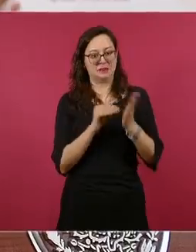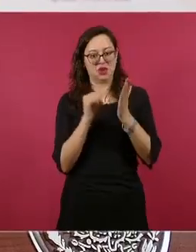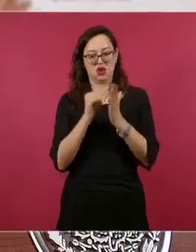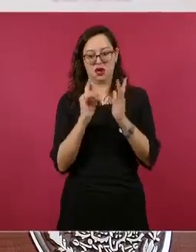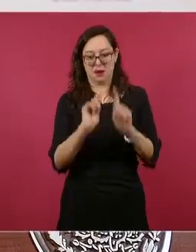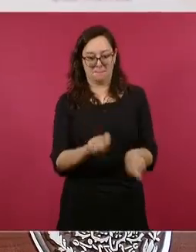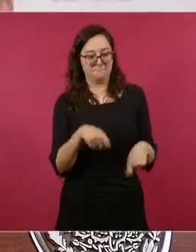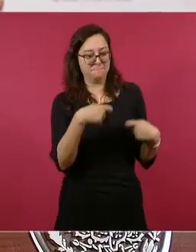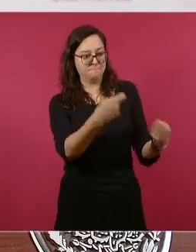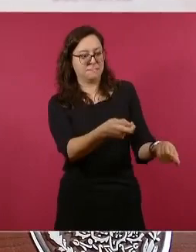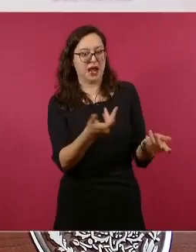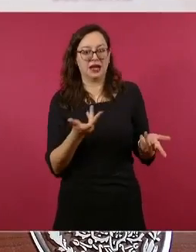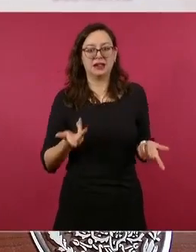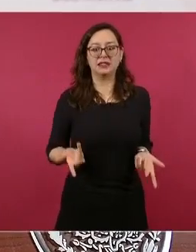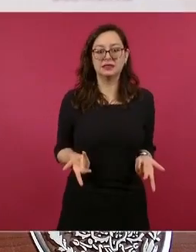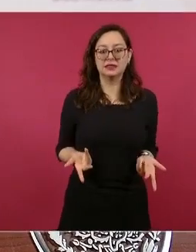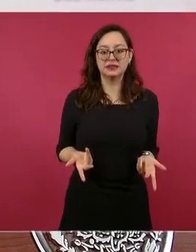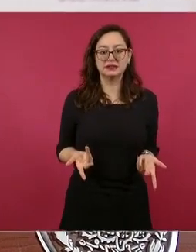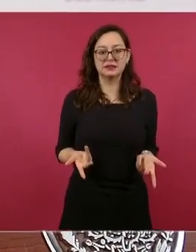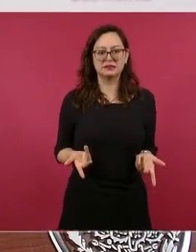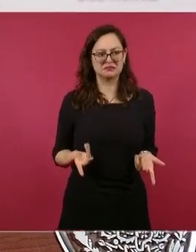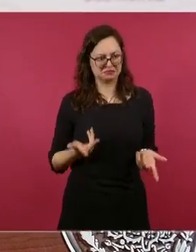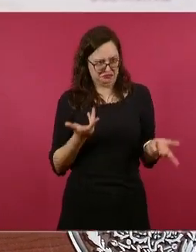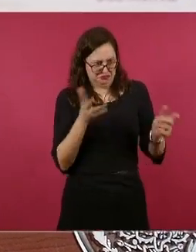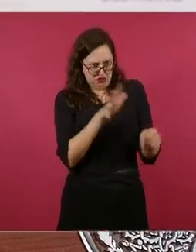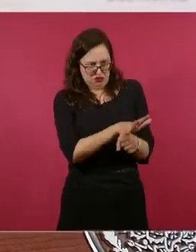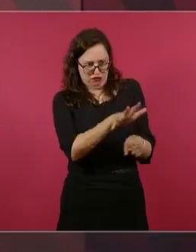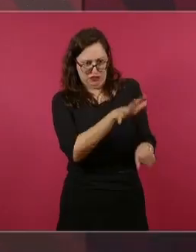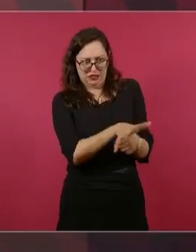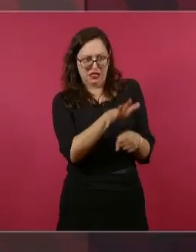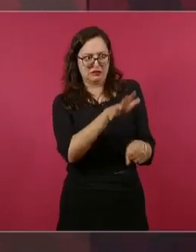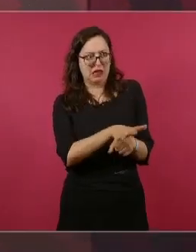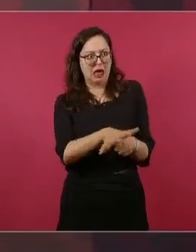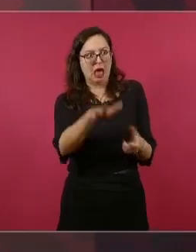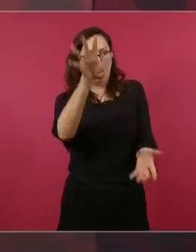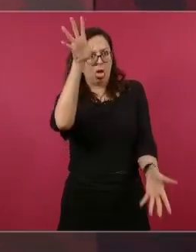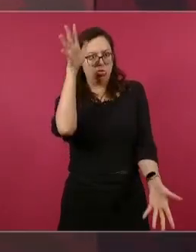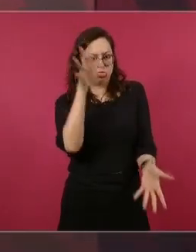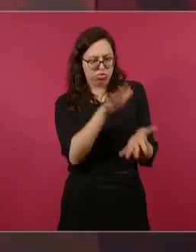acabar? ¿Cuándo se van a terminar